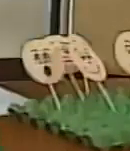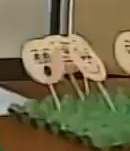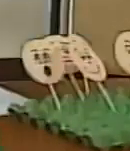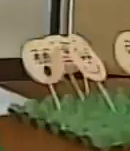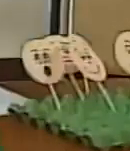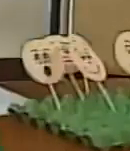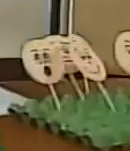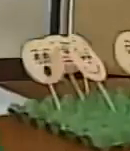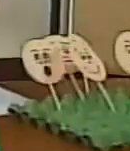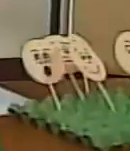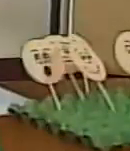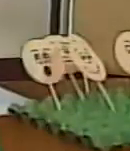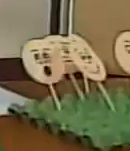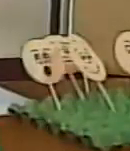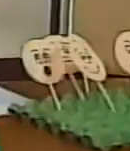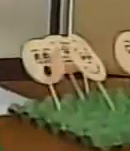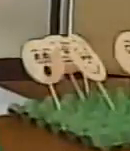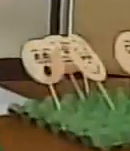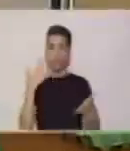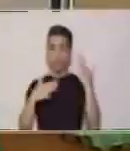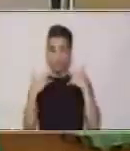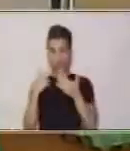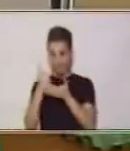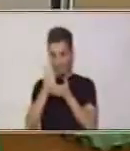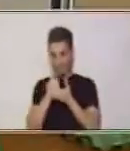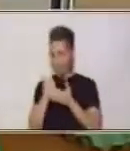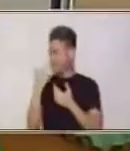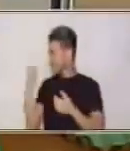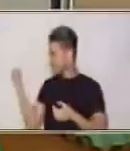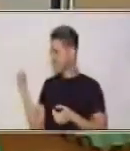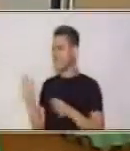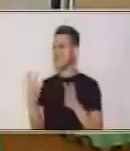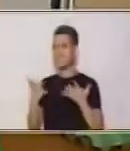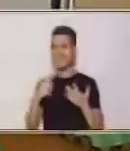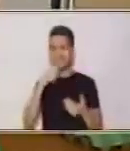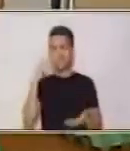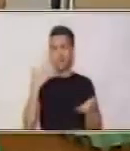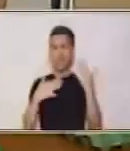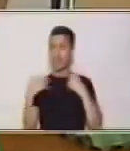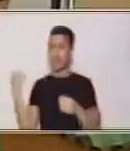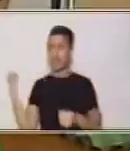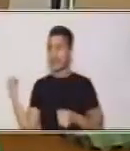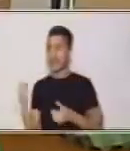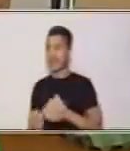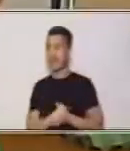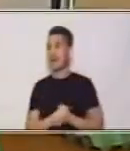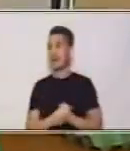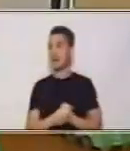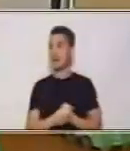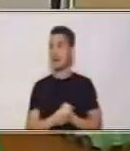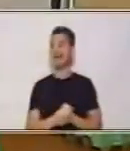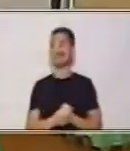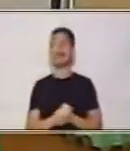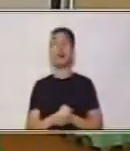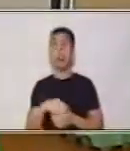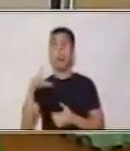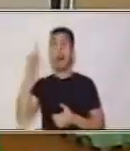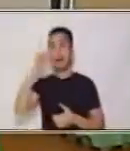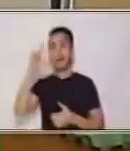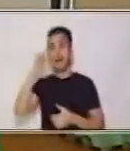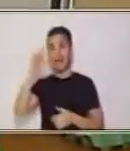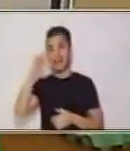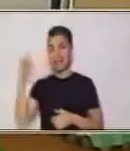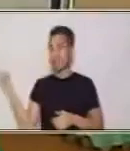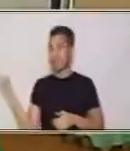Empezó con un color. A ver, ayúdenme. ¿Qué color es este? Sí, es el color amarillo.